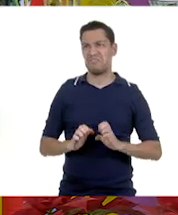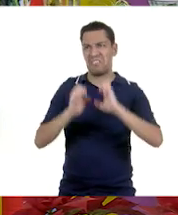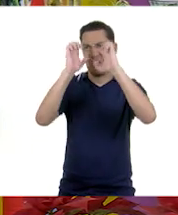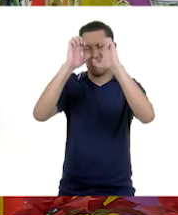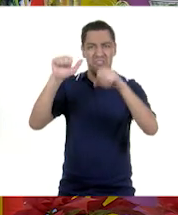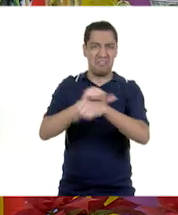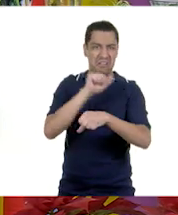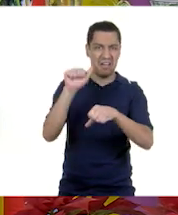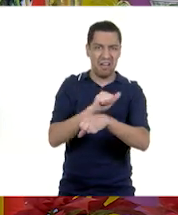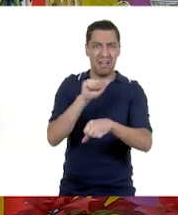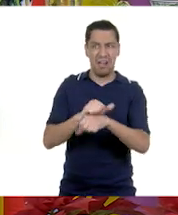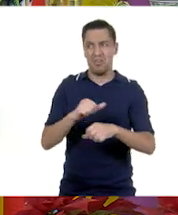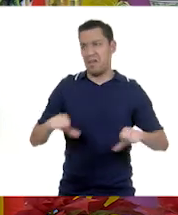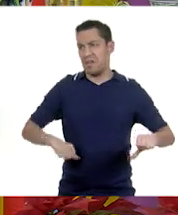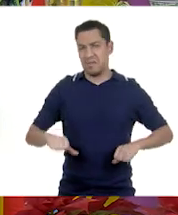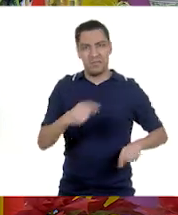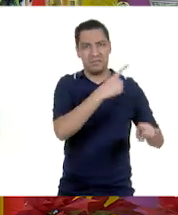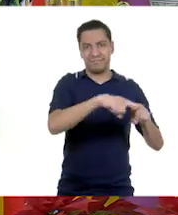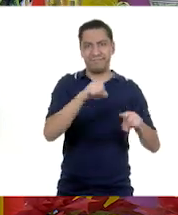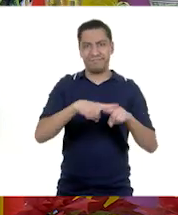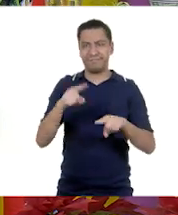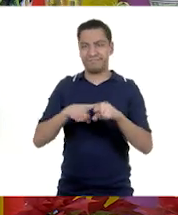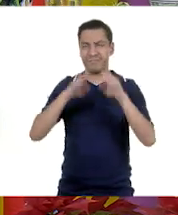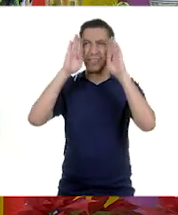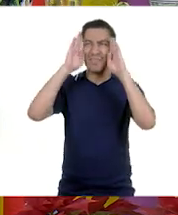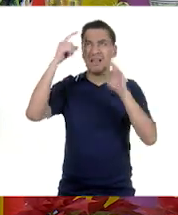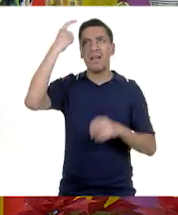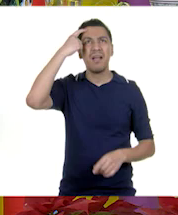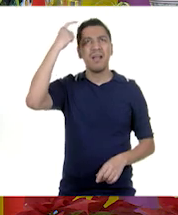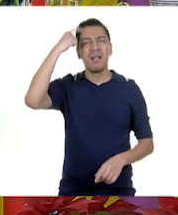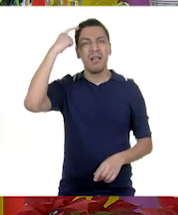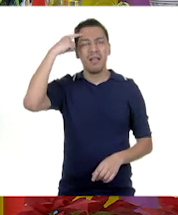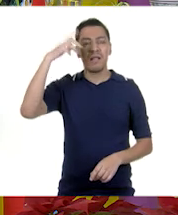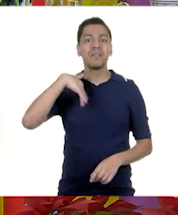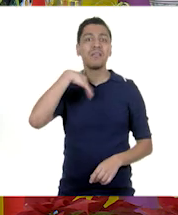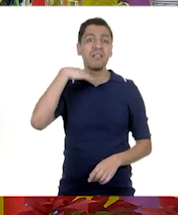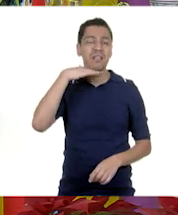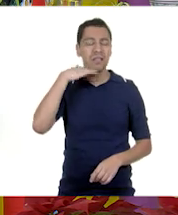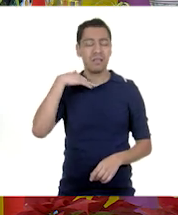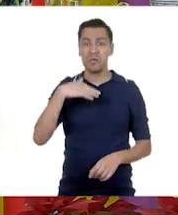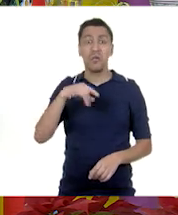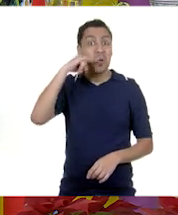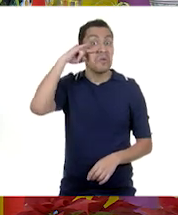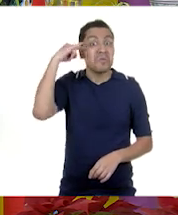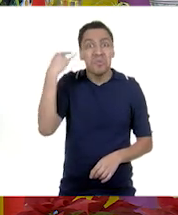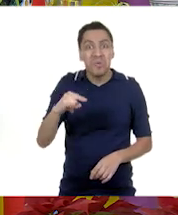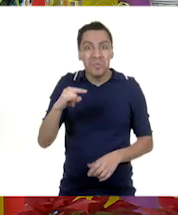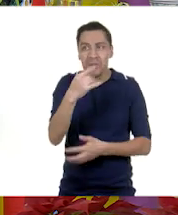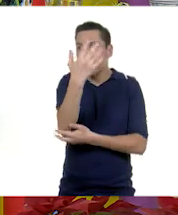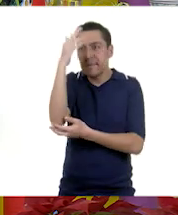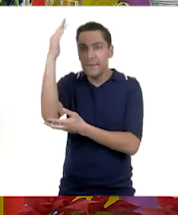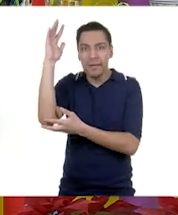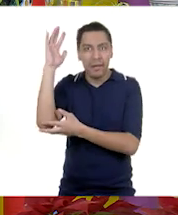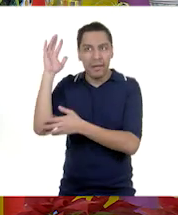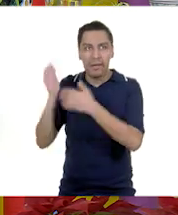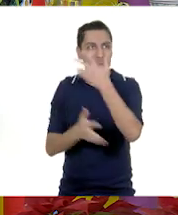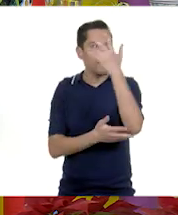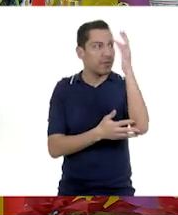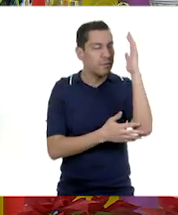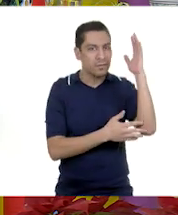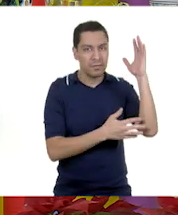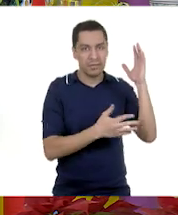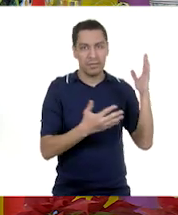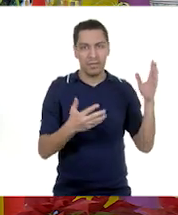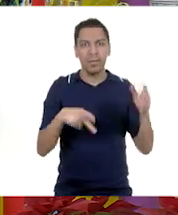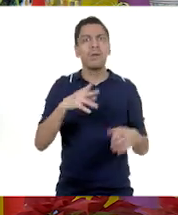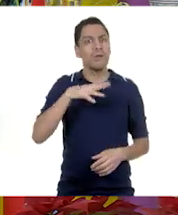las actividades que vamos realizando nos tienen tan concentrados en a dónde vamos y qué es lo que vamos a hacer, que perdemos esa capacidad de observar.